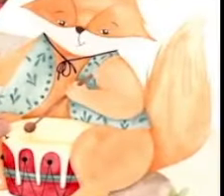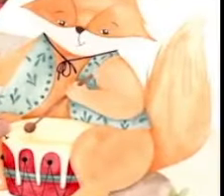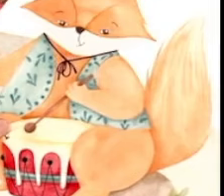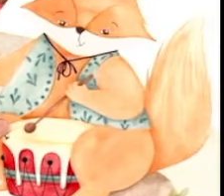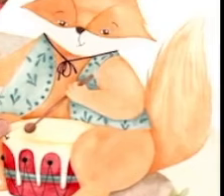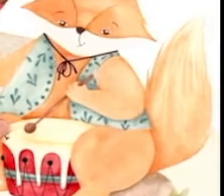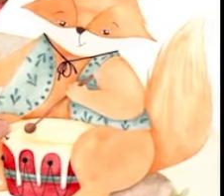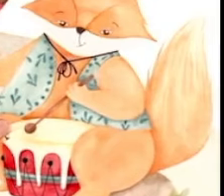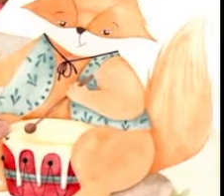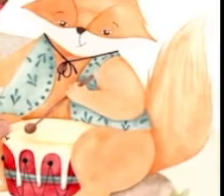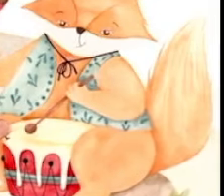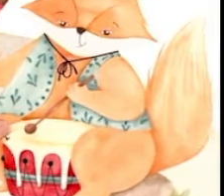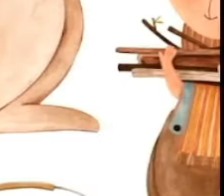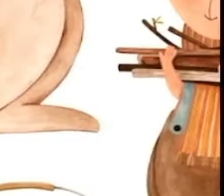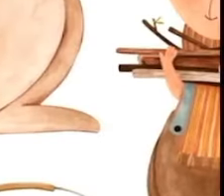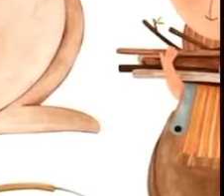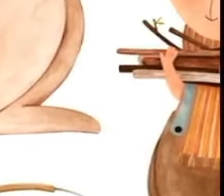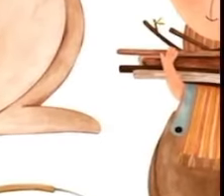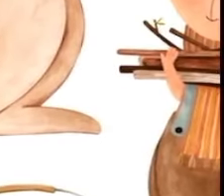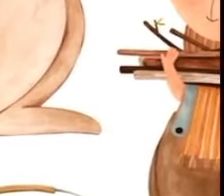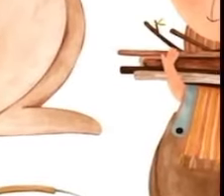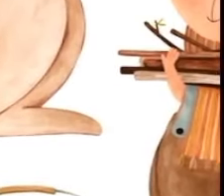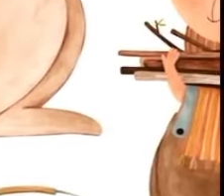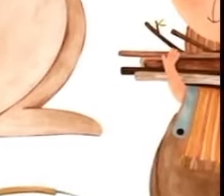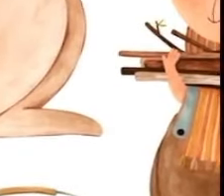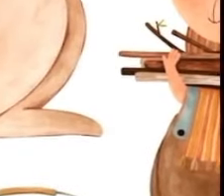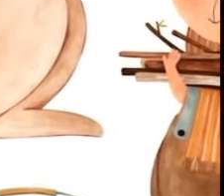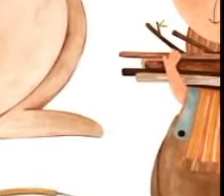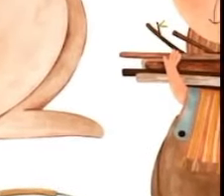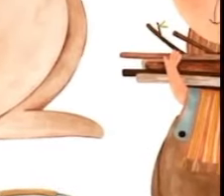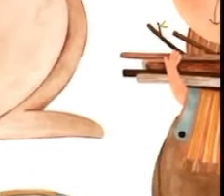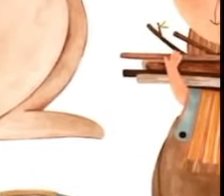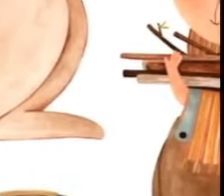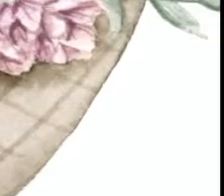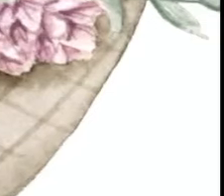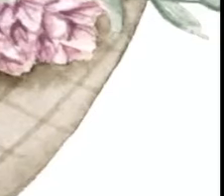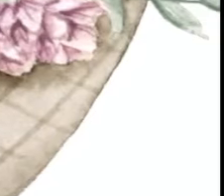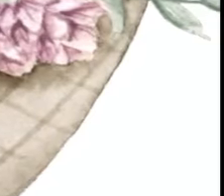esperamos llegar a cada niño con todos estos pedacitos de historia y que